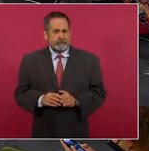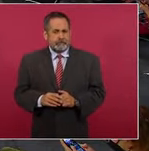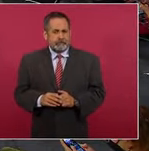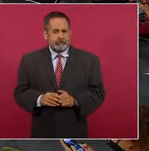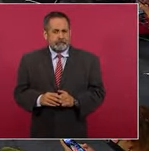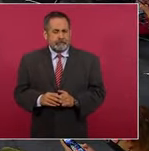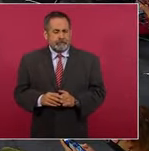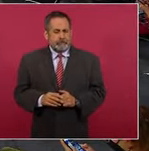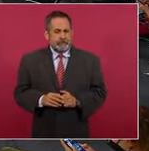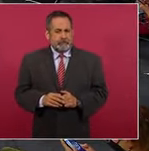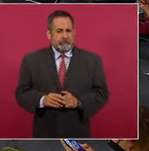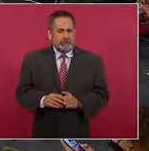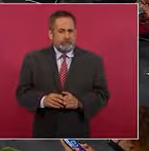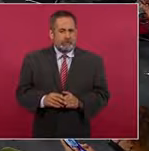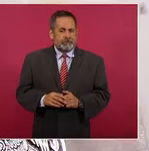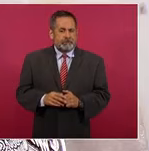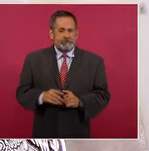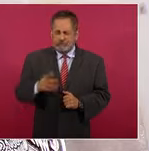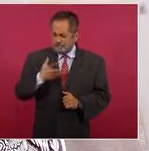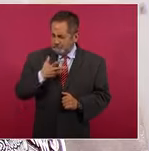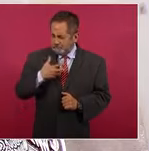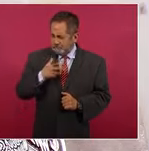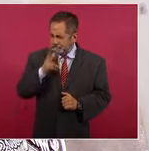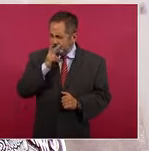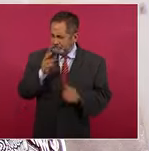una cita